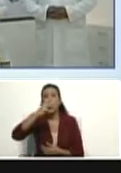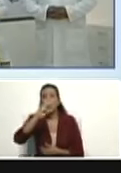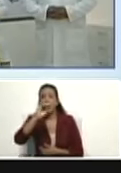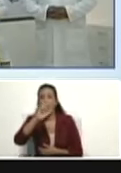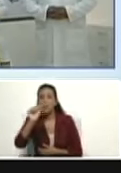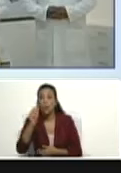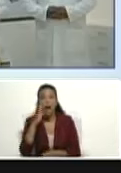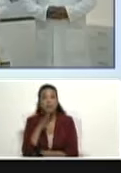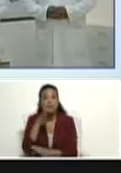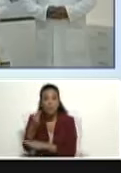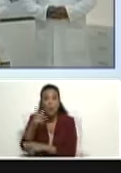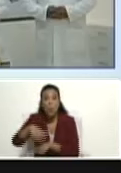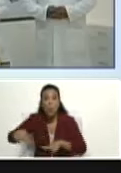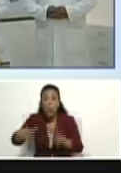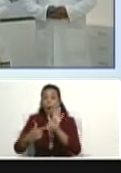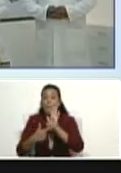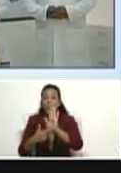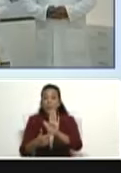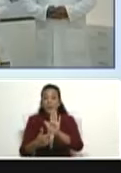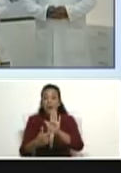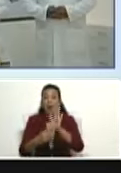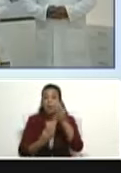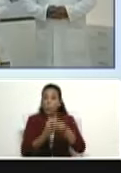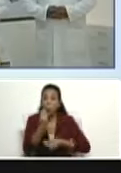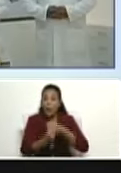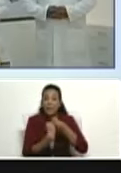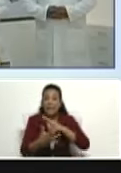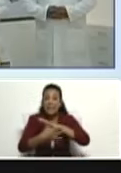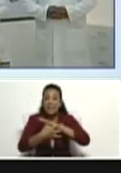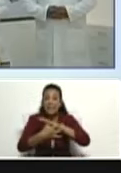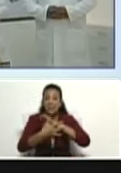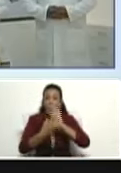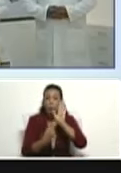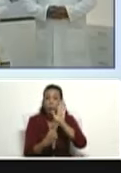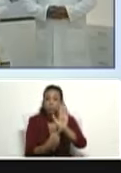porque precisamente vamos a mostrar los productos biotecnológicos,